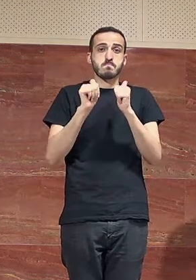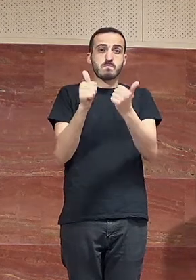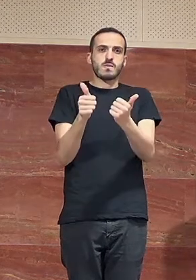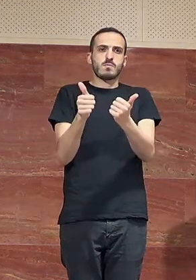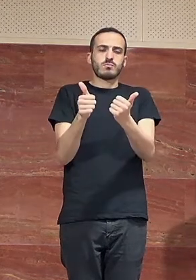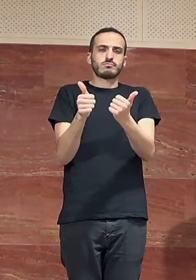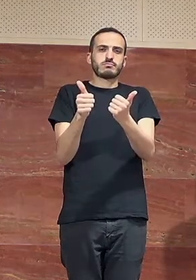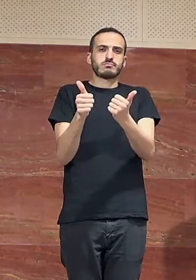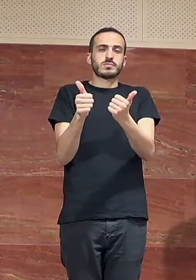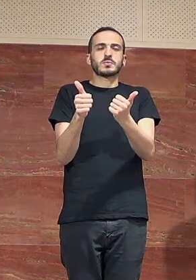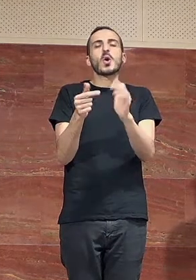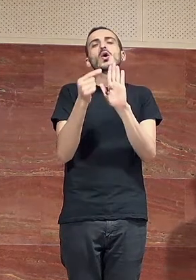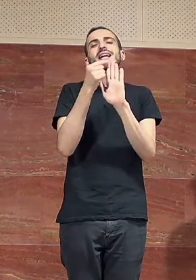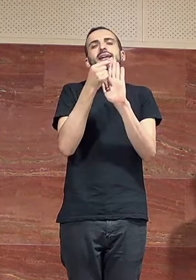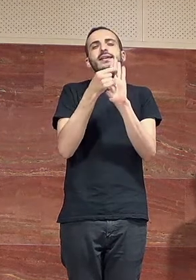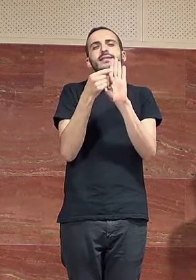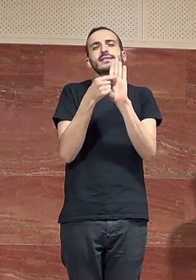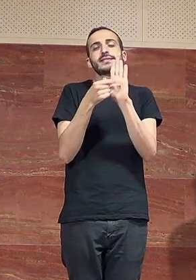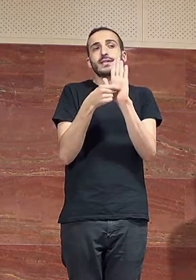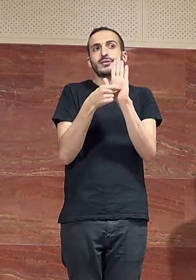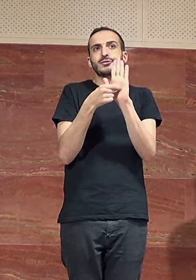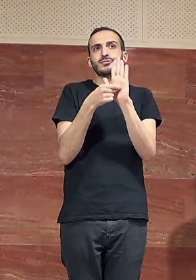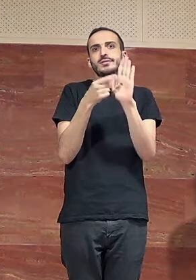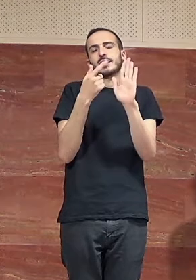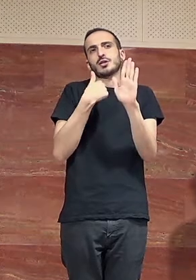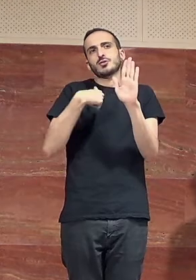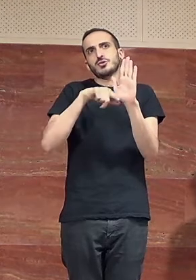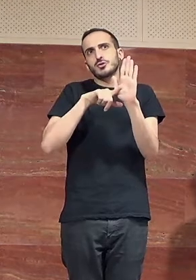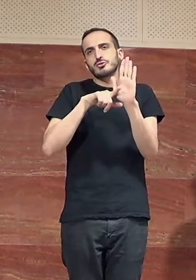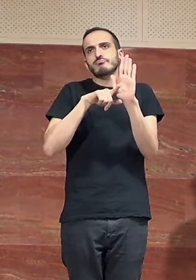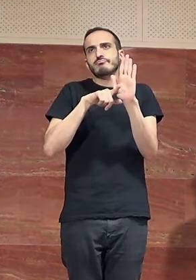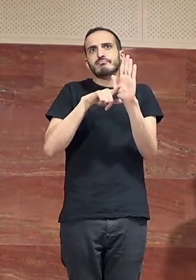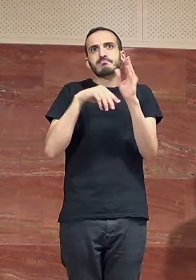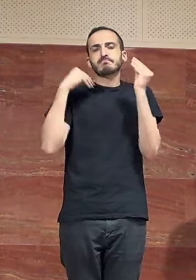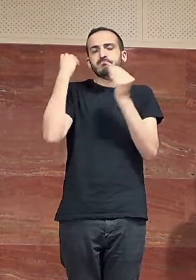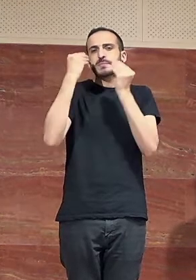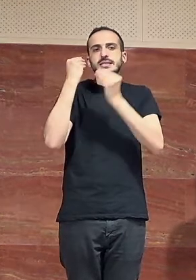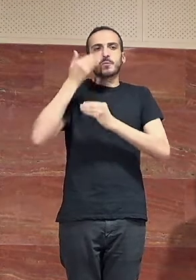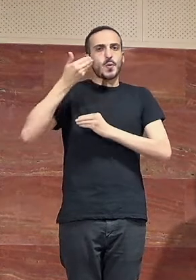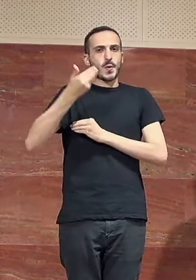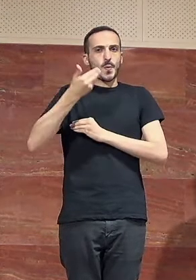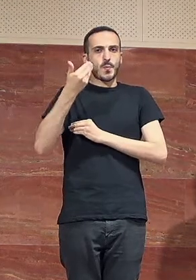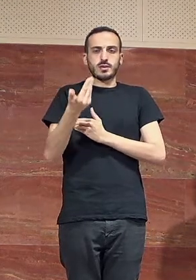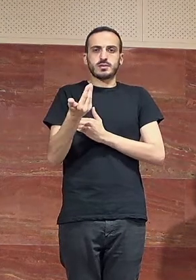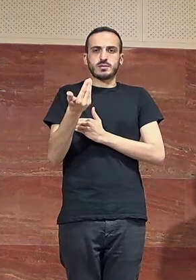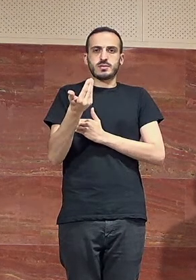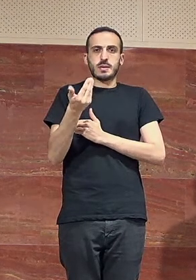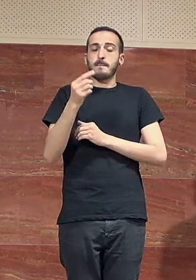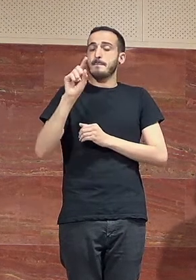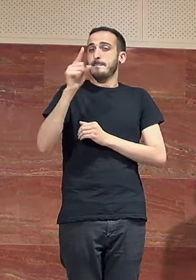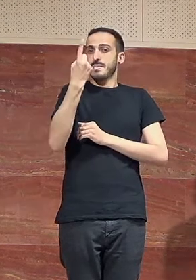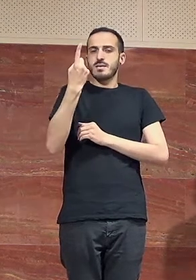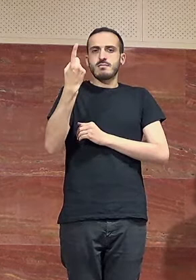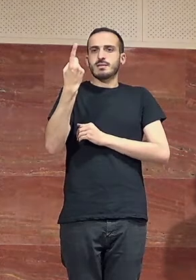hablando un poco de los criterios con los que hemos abordado esta disciplina. Lógicamente, el primero es que el peatón tenga el